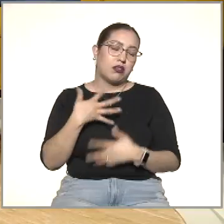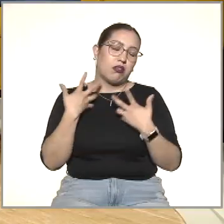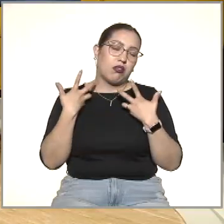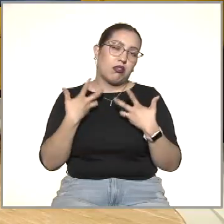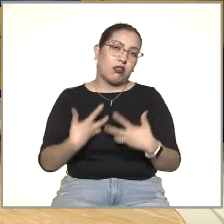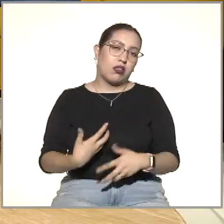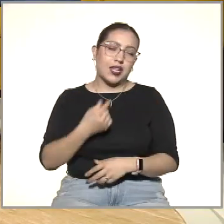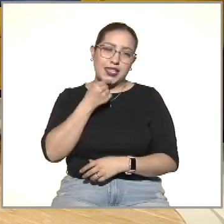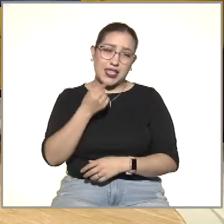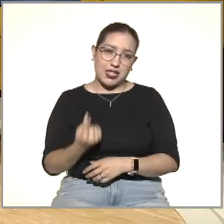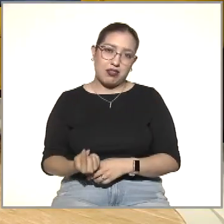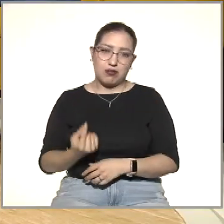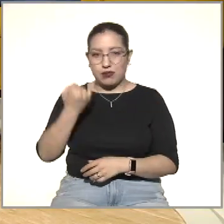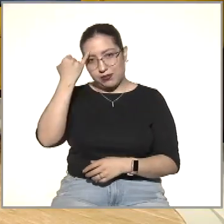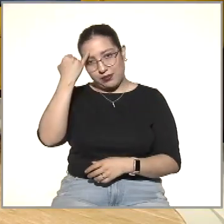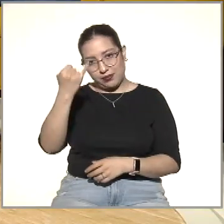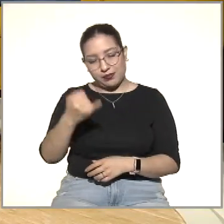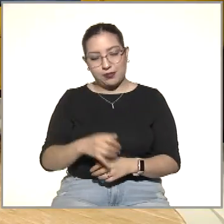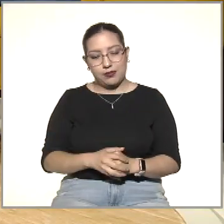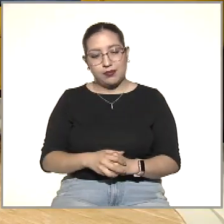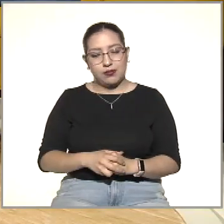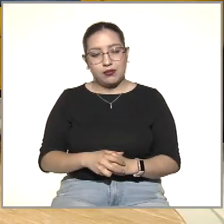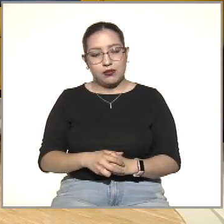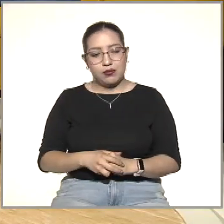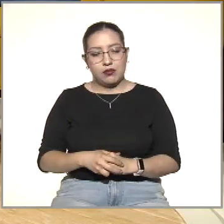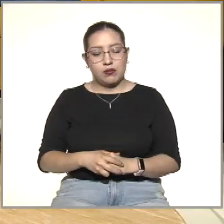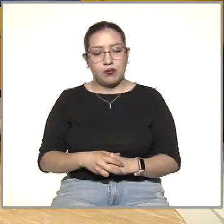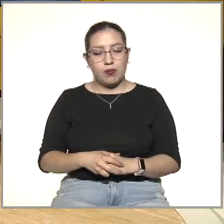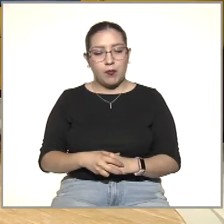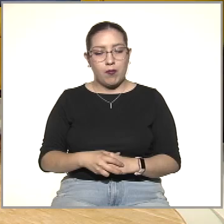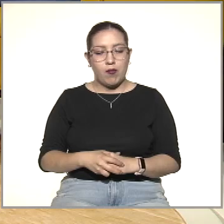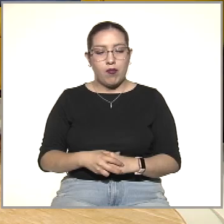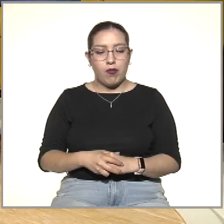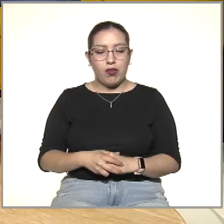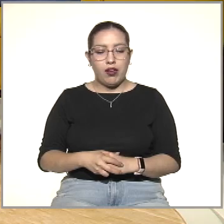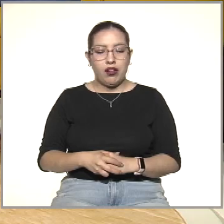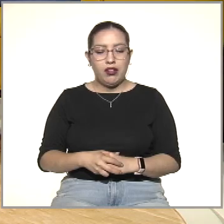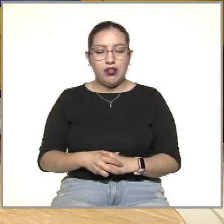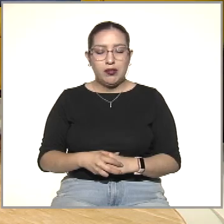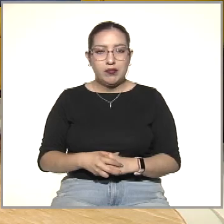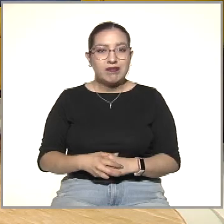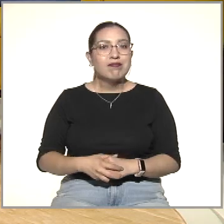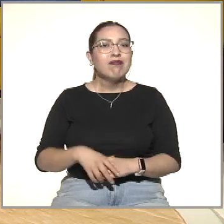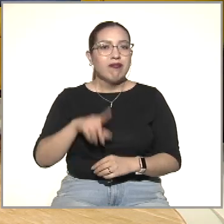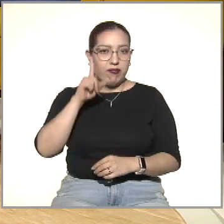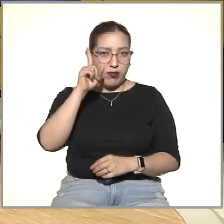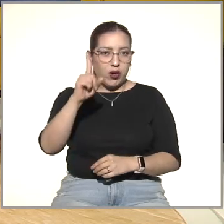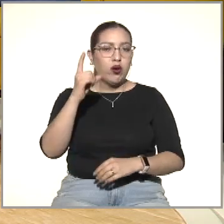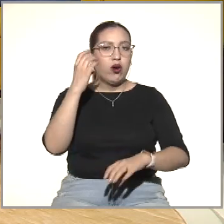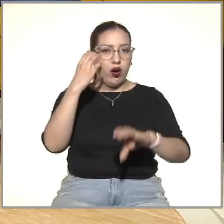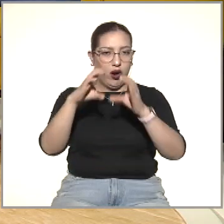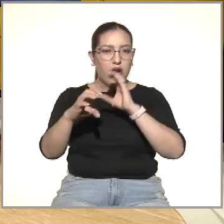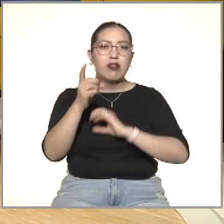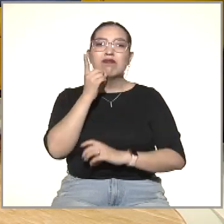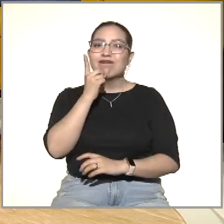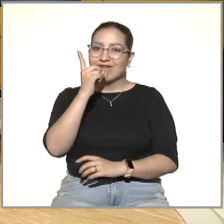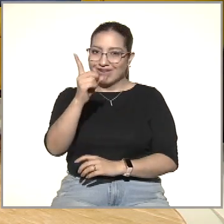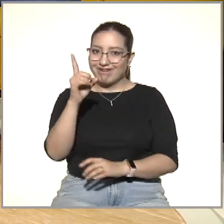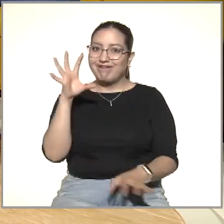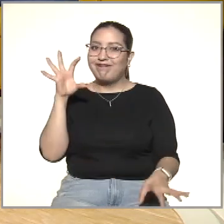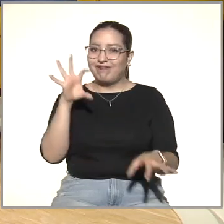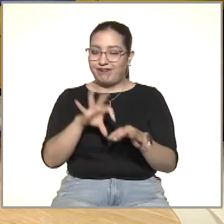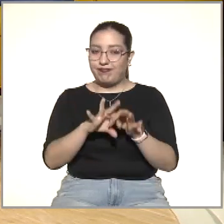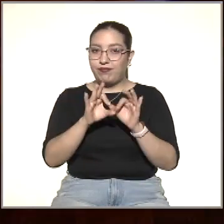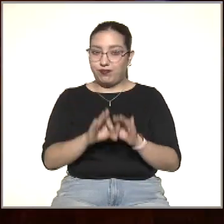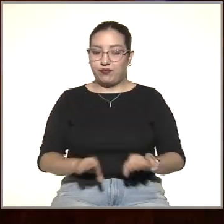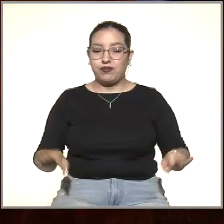fatal. Por supuesto. Y claro. Sí hay intención, obviamente que sí la hay. Cris, sobre eso hay un comentario que yo creo que va a causar polémica